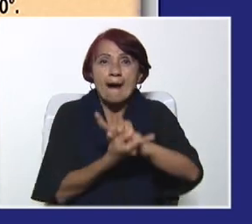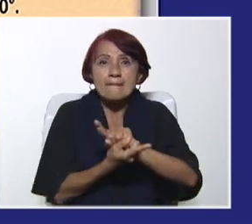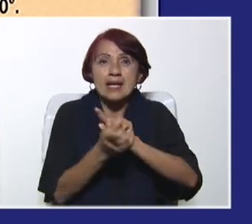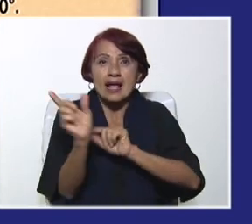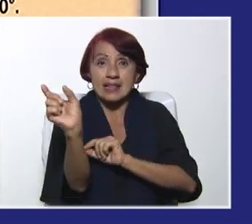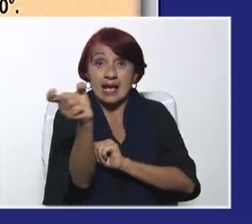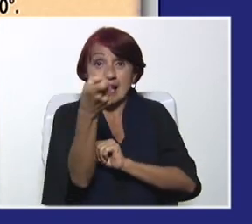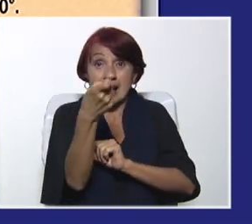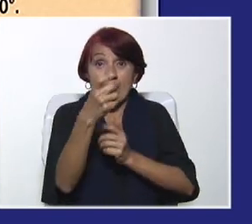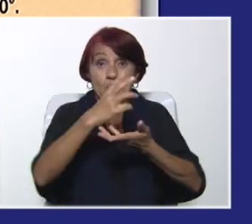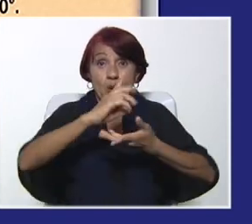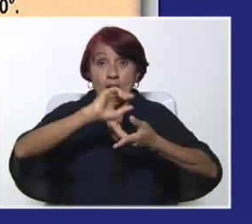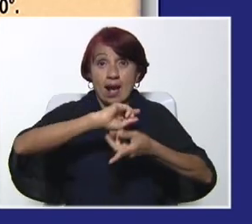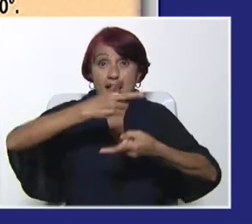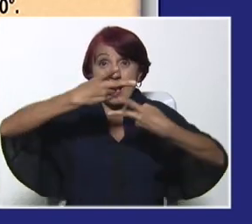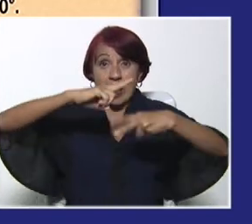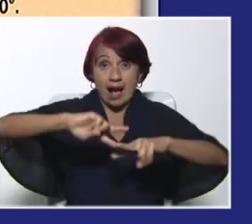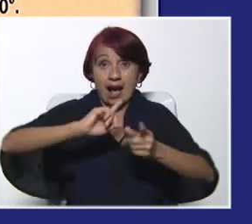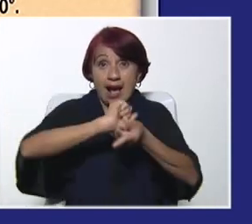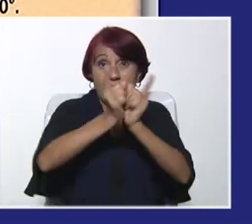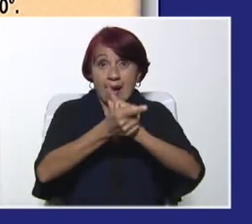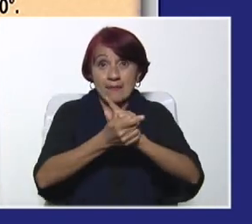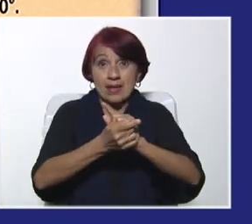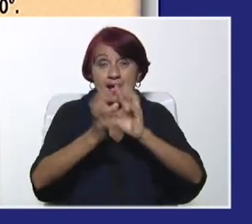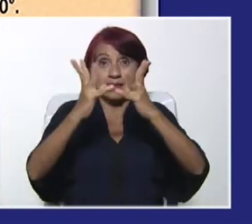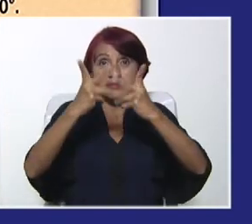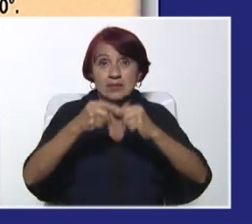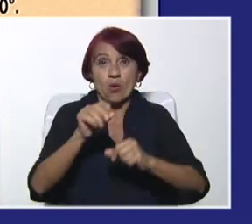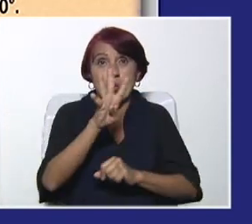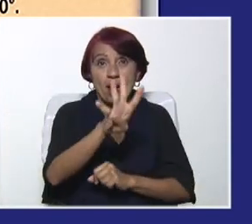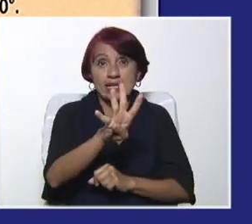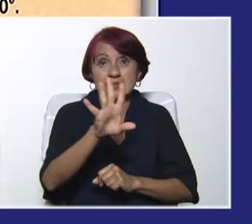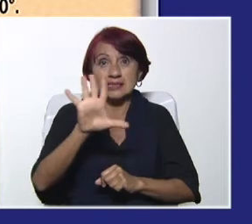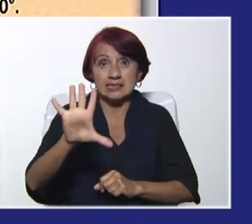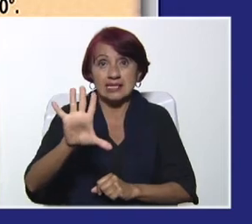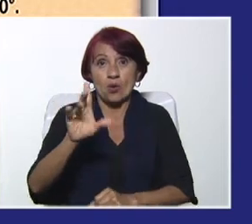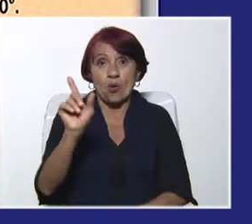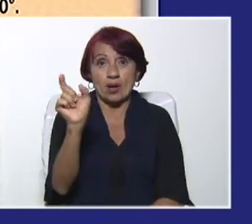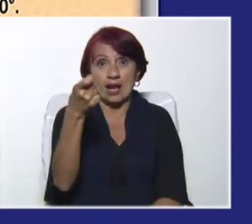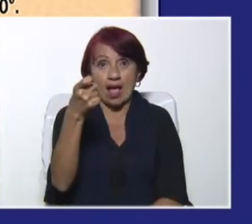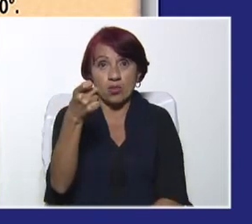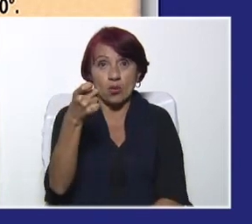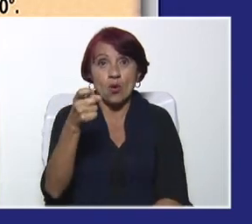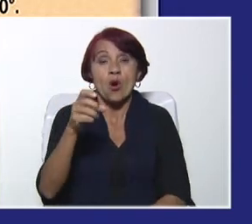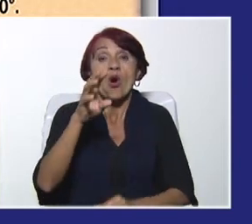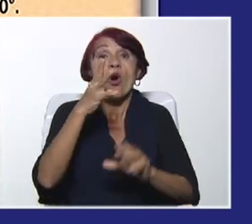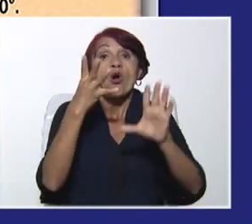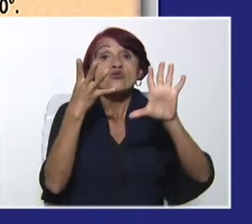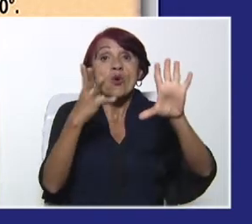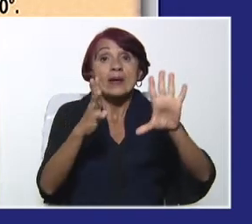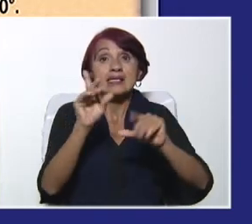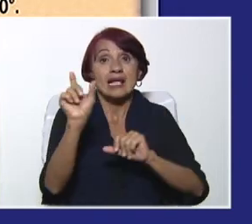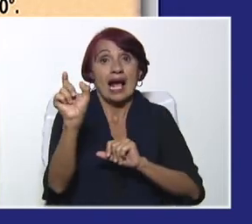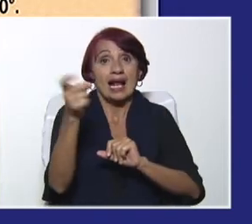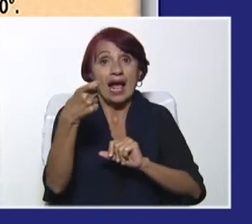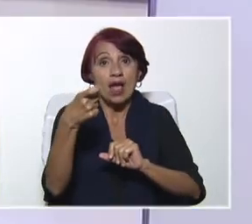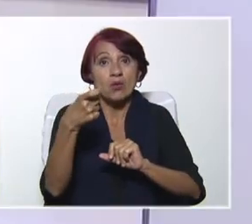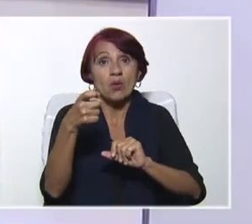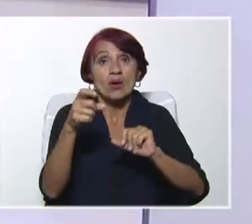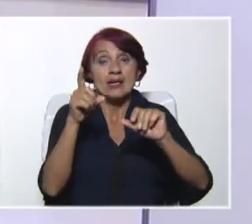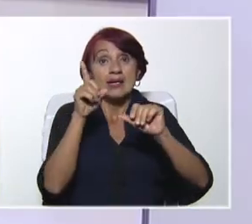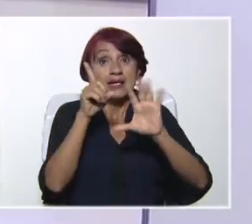a radianes las siguientes cantidades. 45 grados, B, 90 grados,